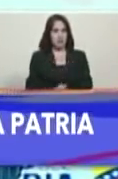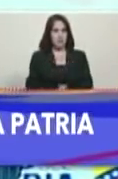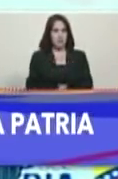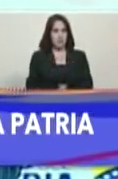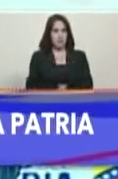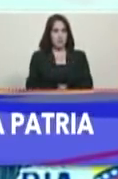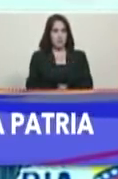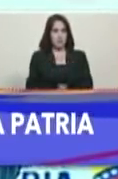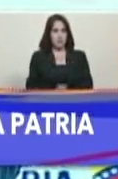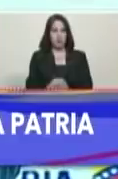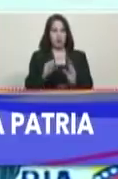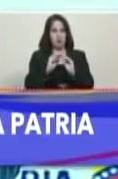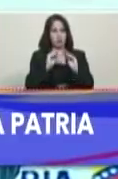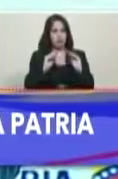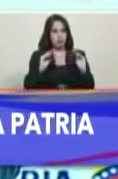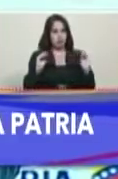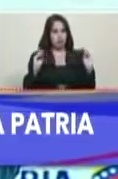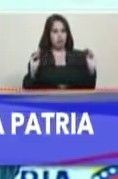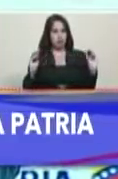Cuando yo llamé